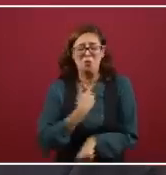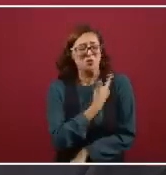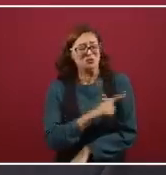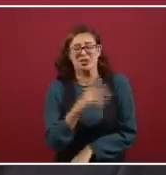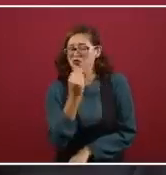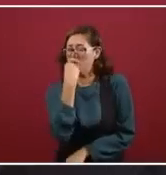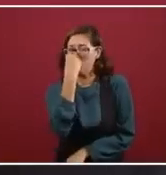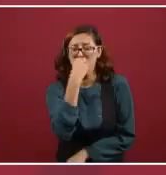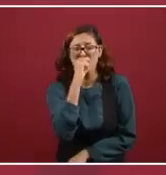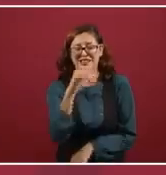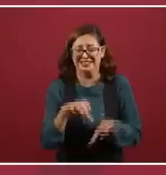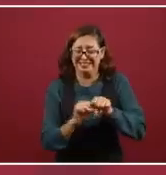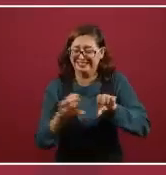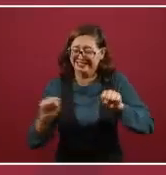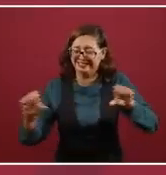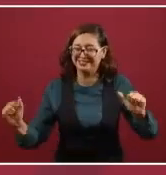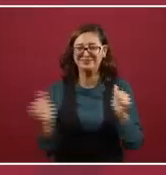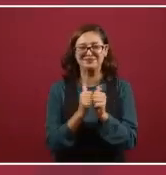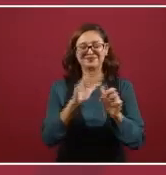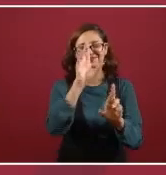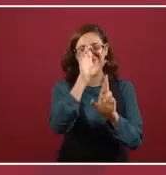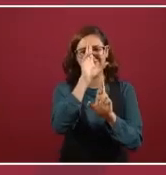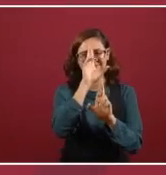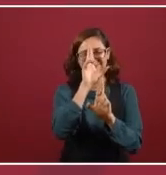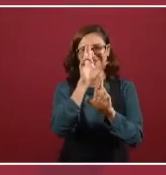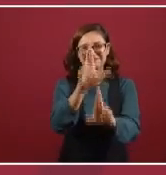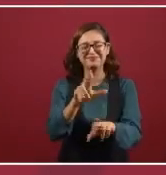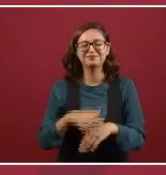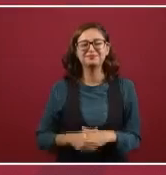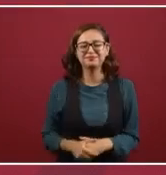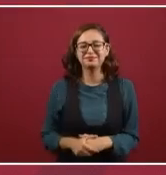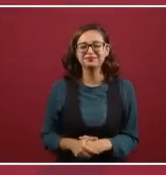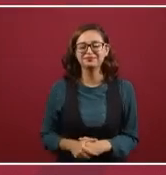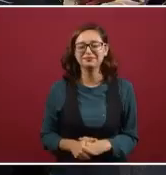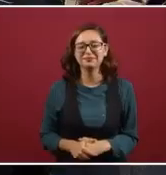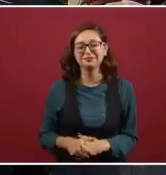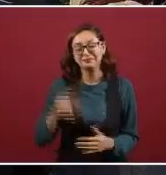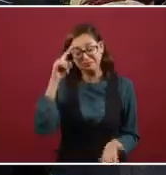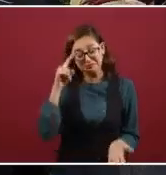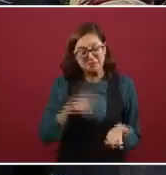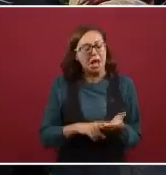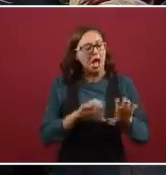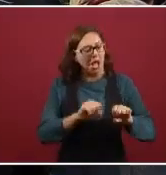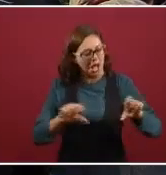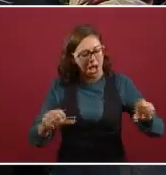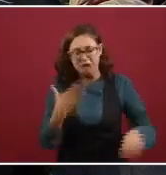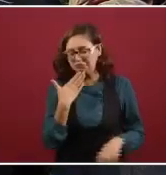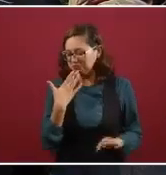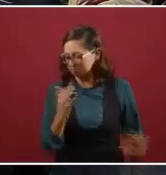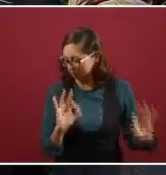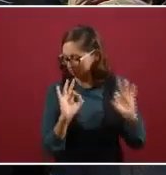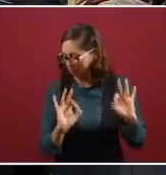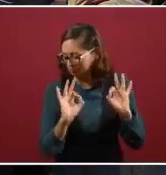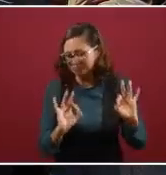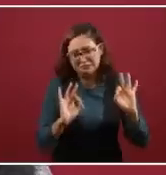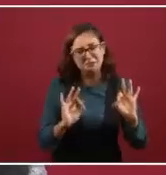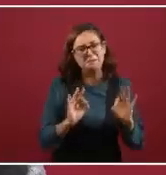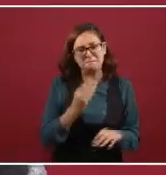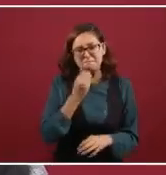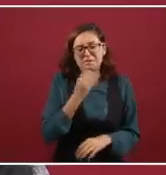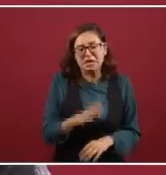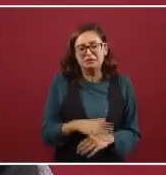O sea, creo que es un alimento muy bueno, o sea,